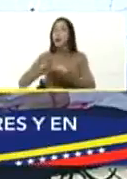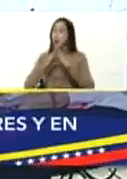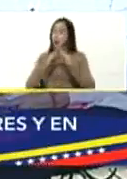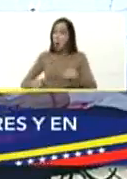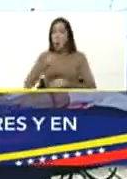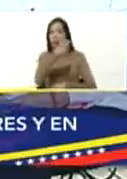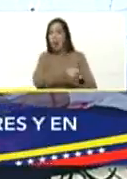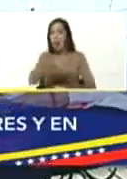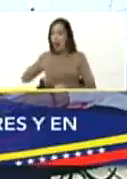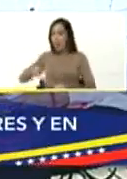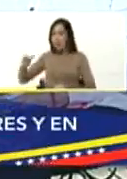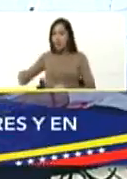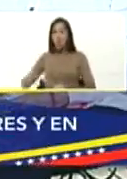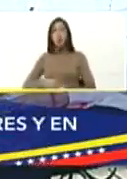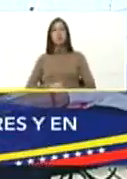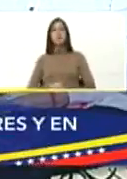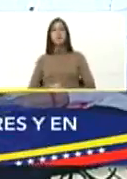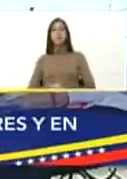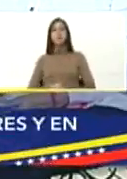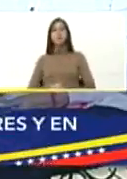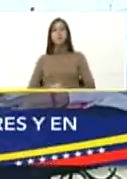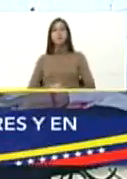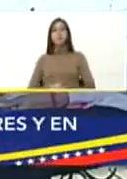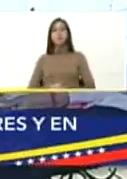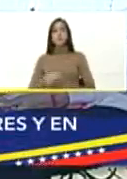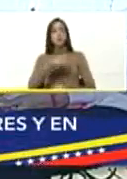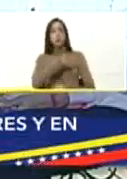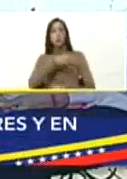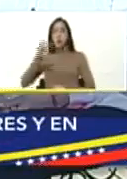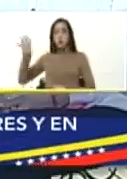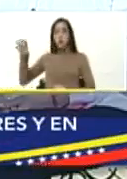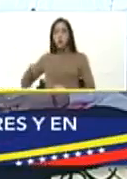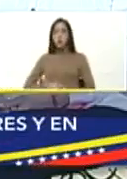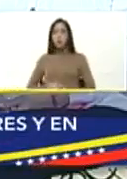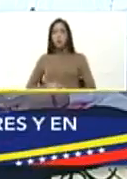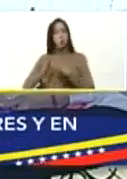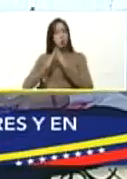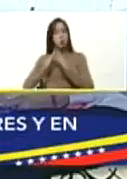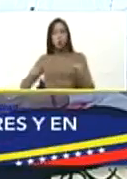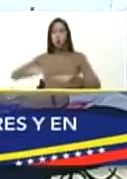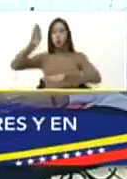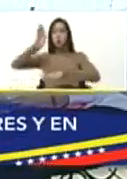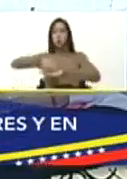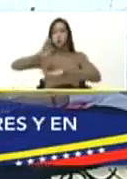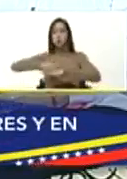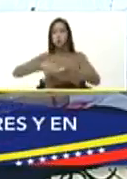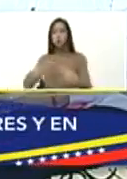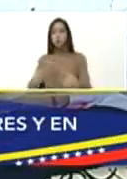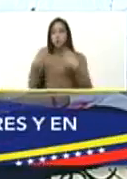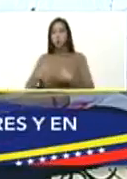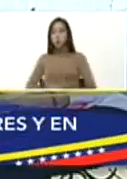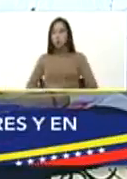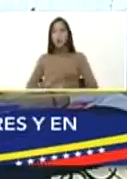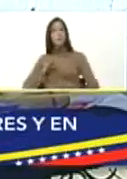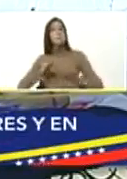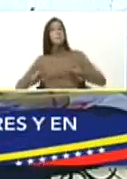los hogares de Venezuela, compatriotas, a todos y a todas, a que nos